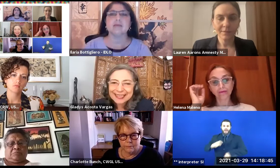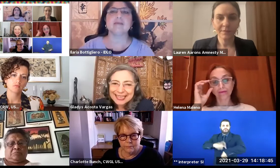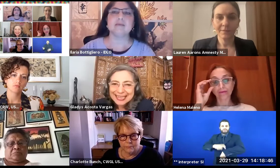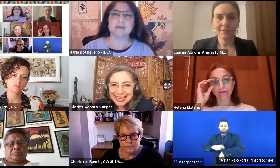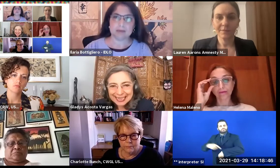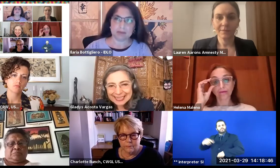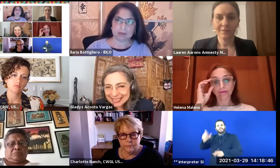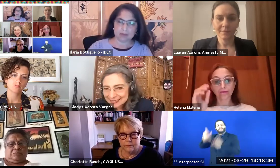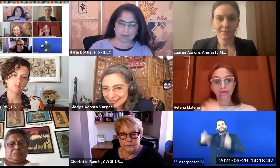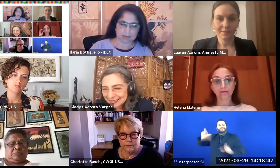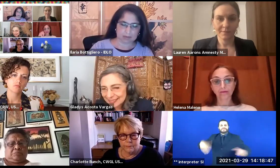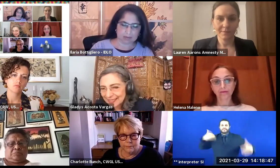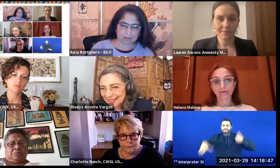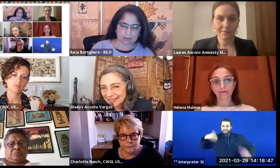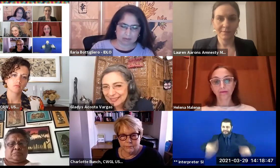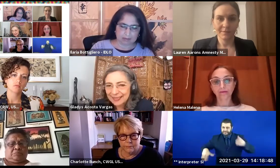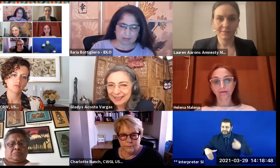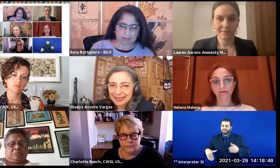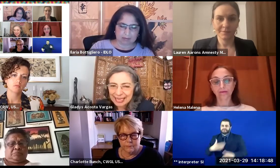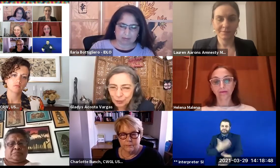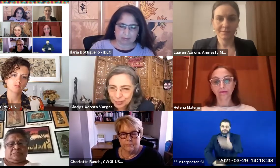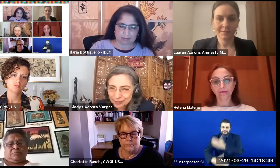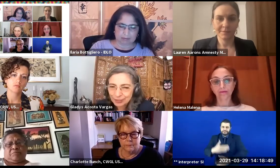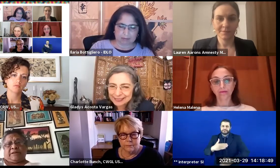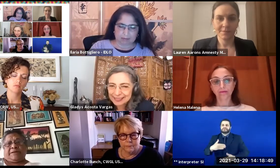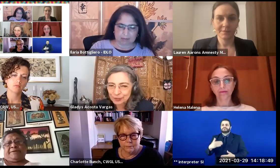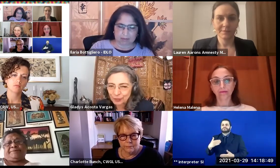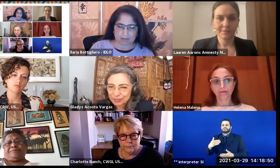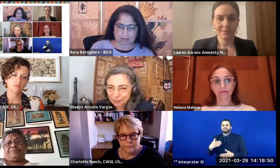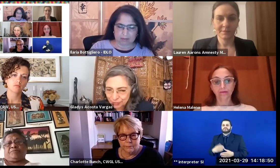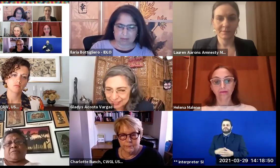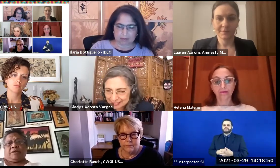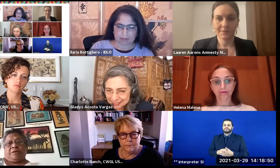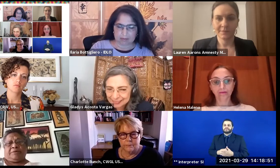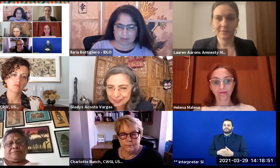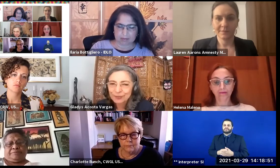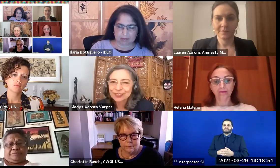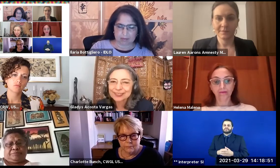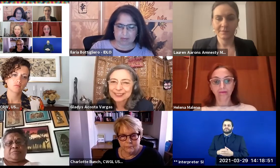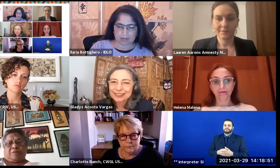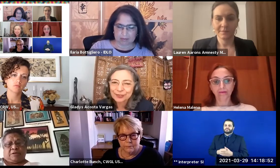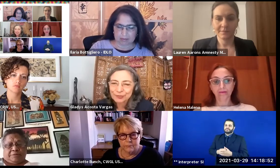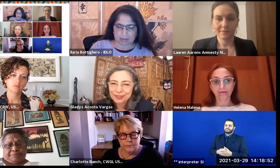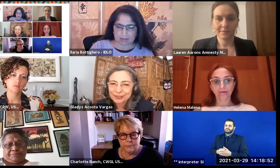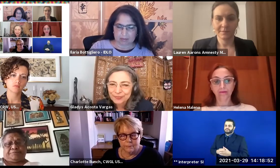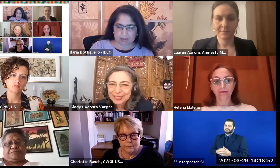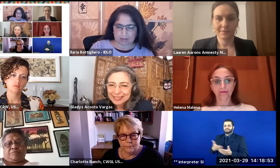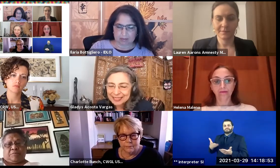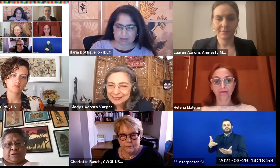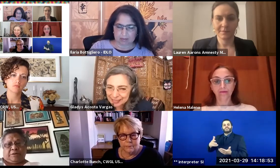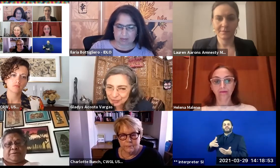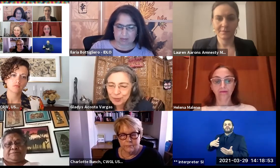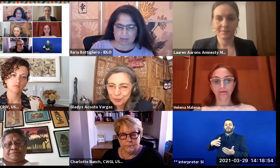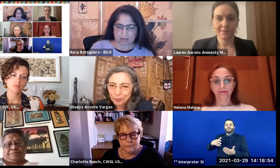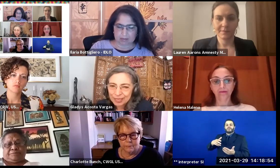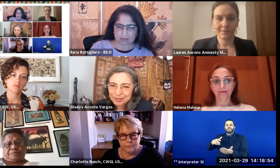que la riqueza que trae la conexión entre las convenciones, distintas convenciones de derechos humanos, y